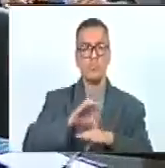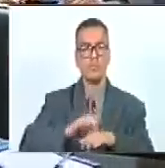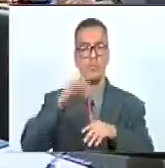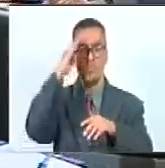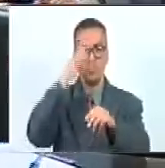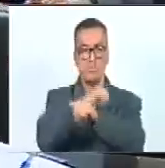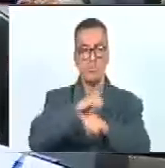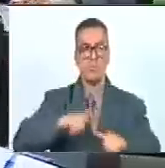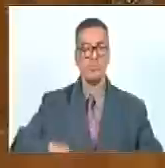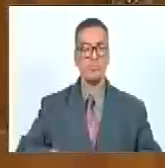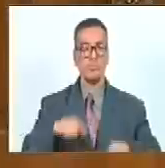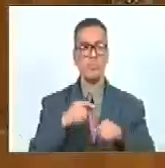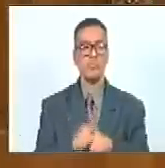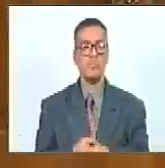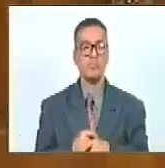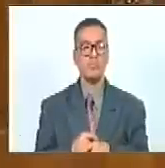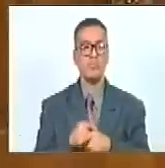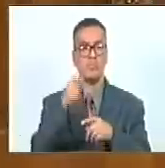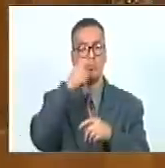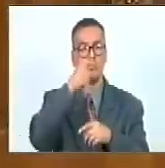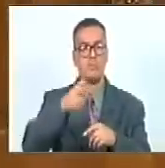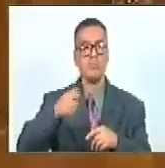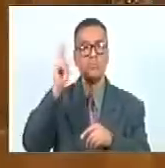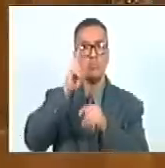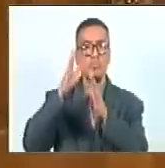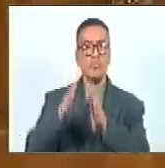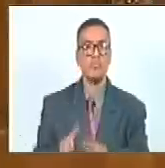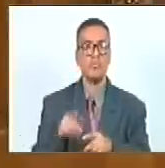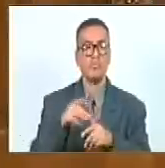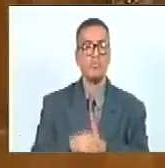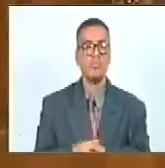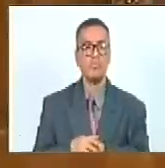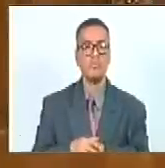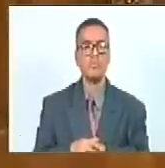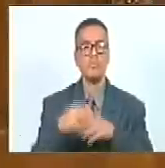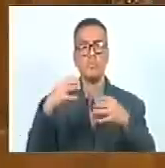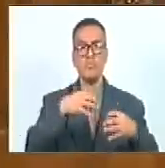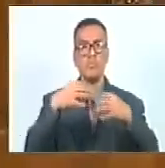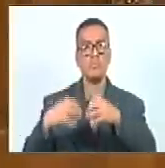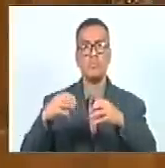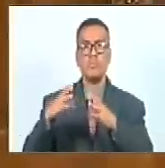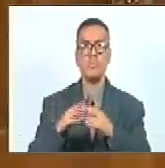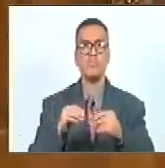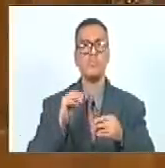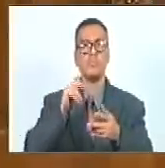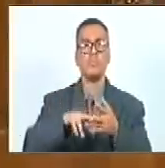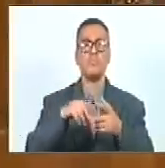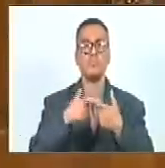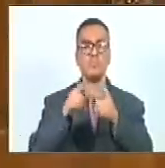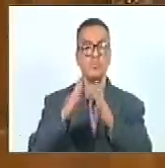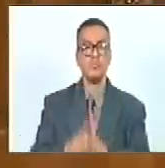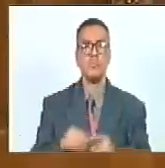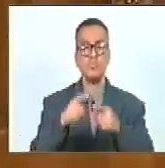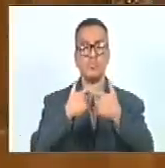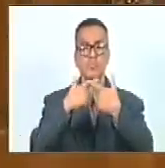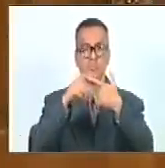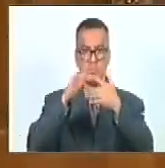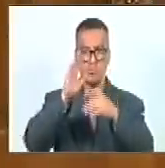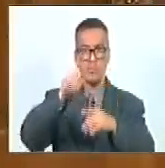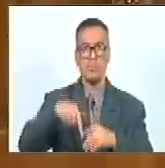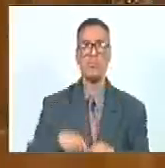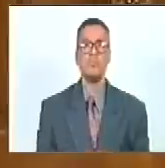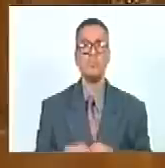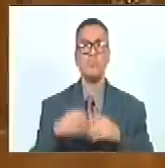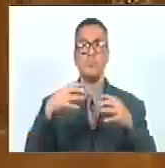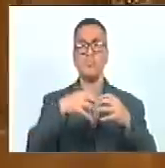militar y del pueblo venezolano en la lucha por la independencia y la libertad